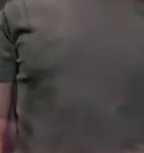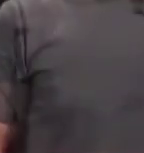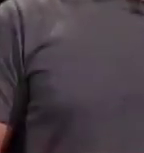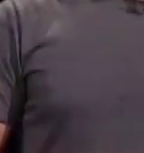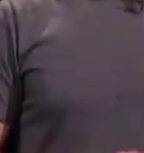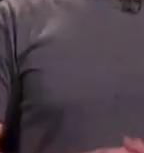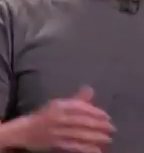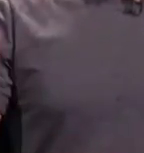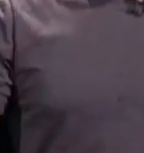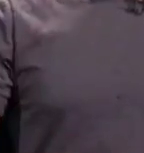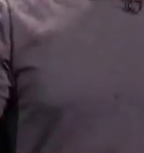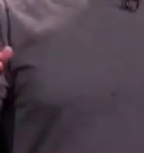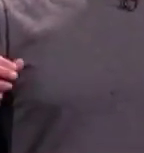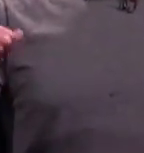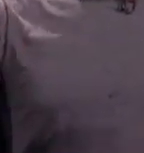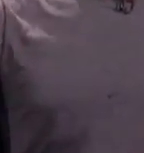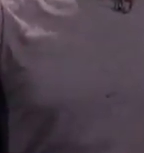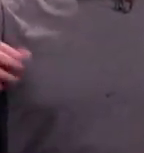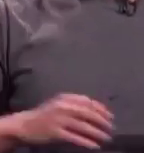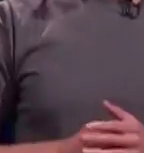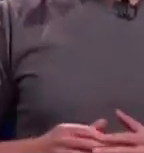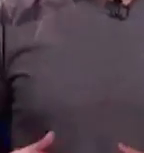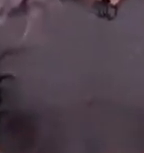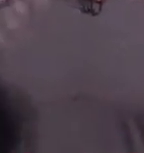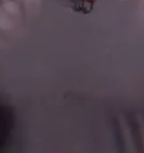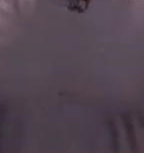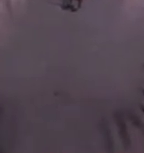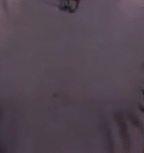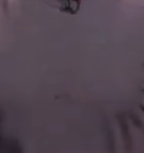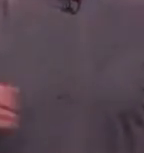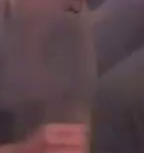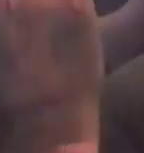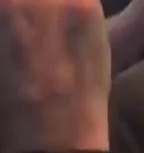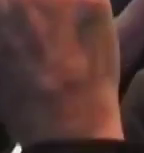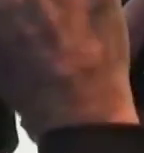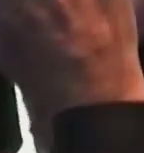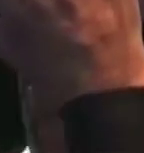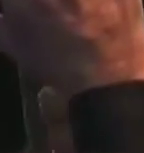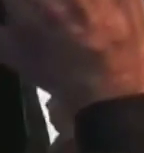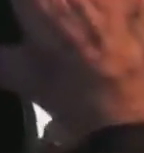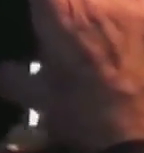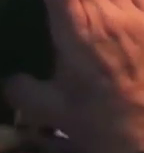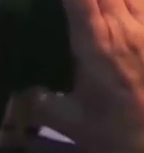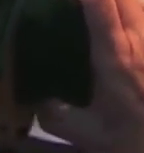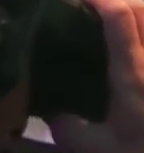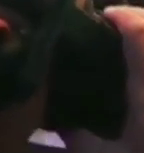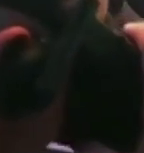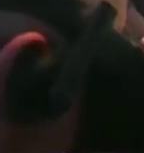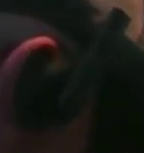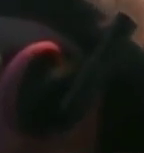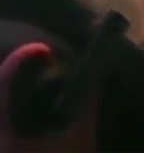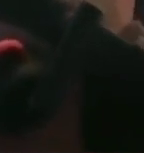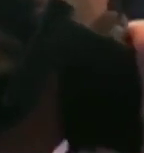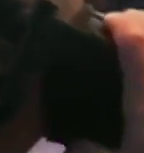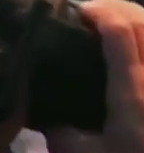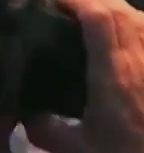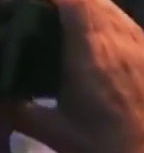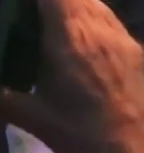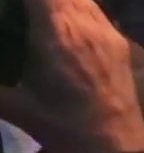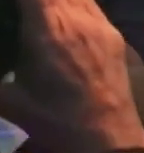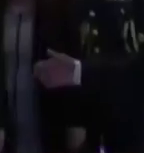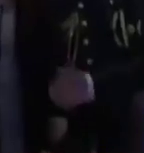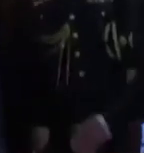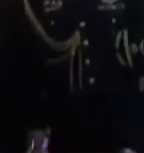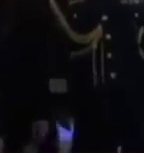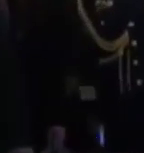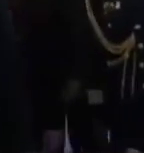también dio a conocer que pues va a aplicar nuevas estrategias en su método de privacidad, que son cambios que se van a ir